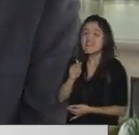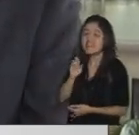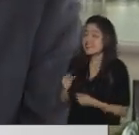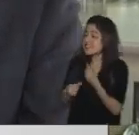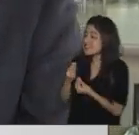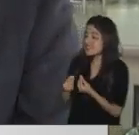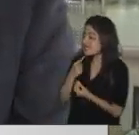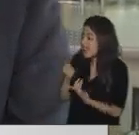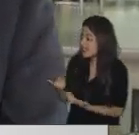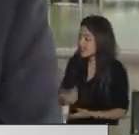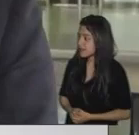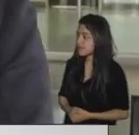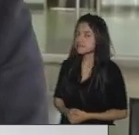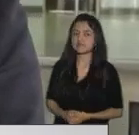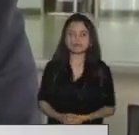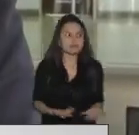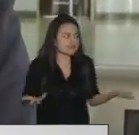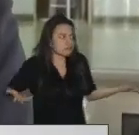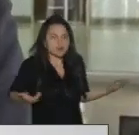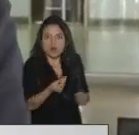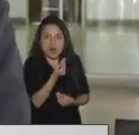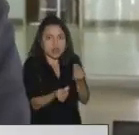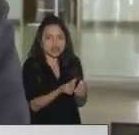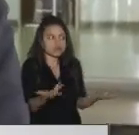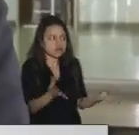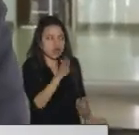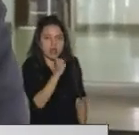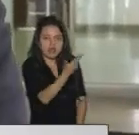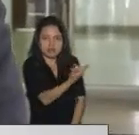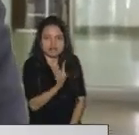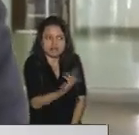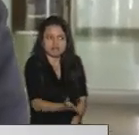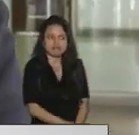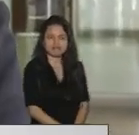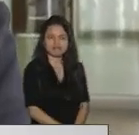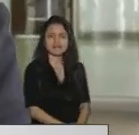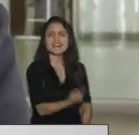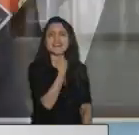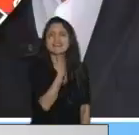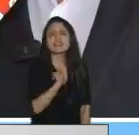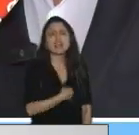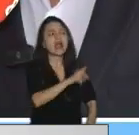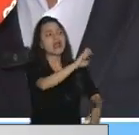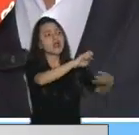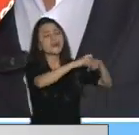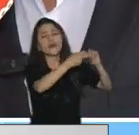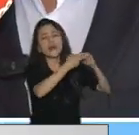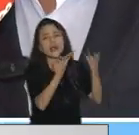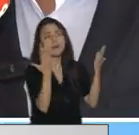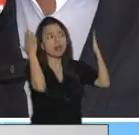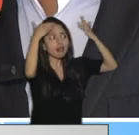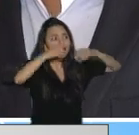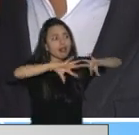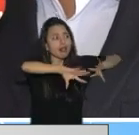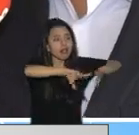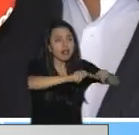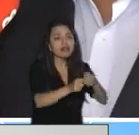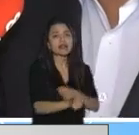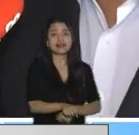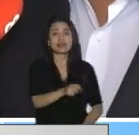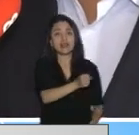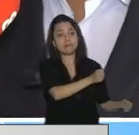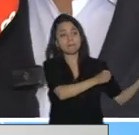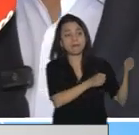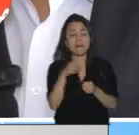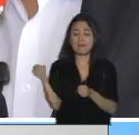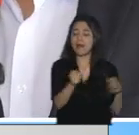como gobierno? Pues ese es el gran problema, que no ha dicho mucho. Lo que ha dicho es que tiene un problema de hackeo, que tiene 150 ingenieros trabajando,